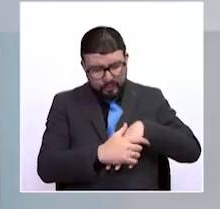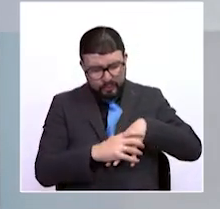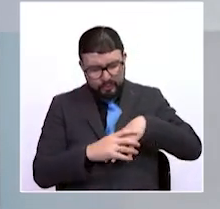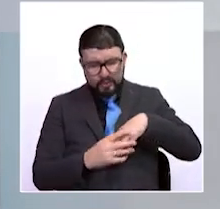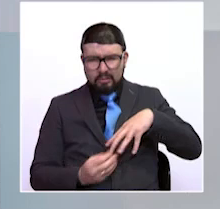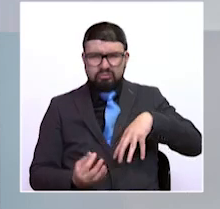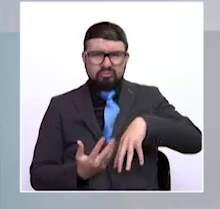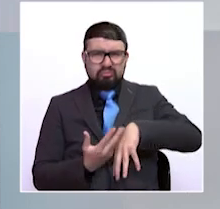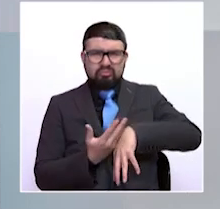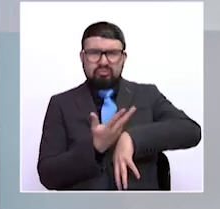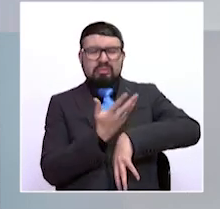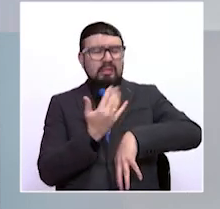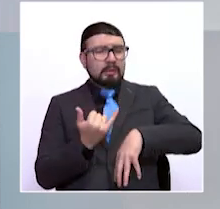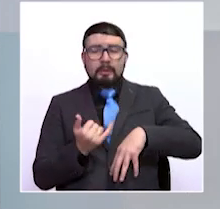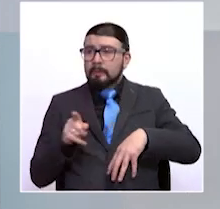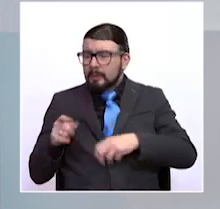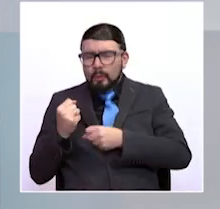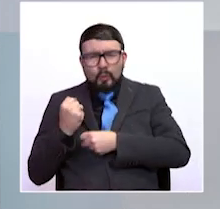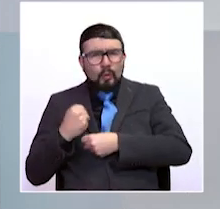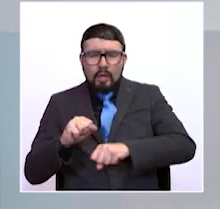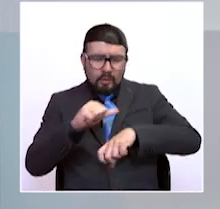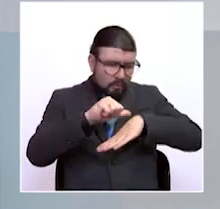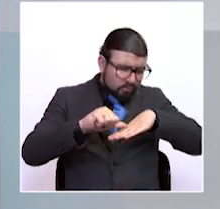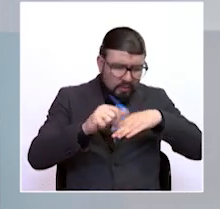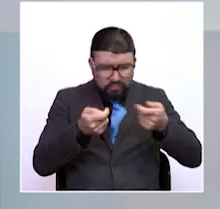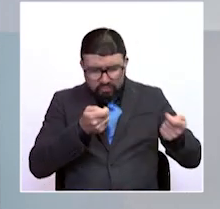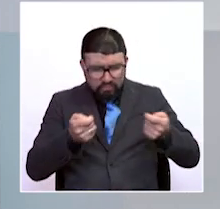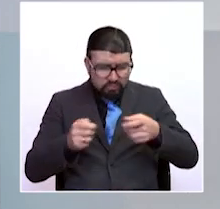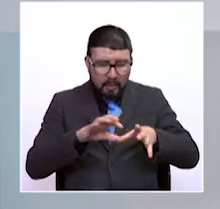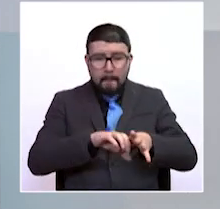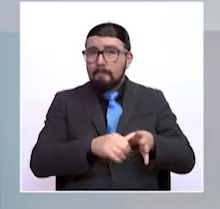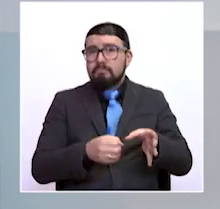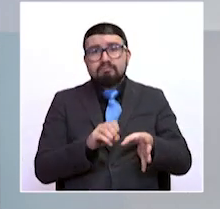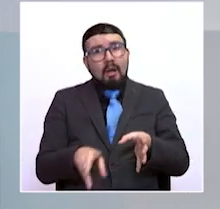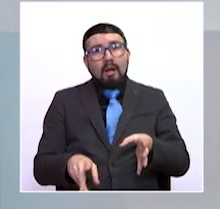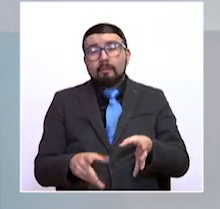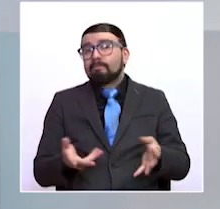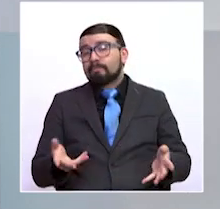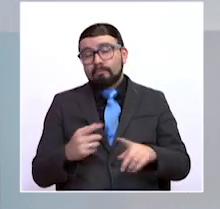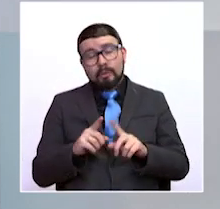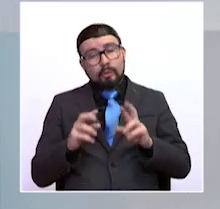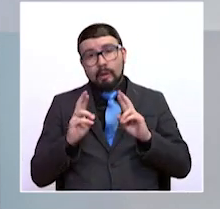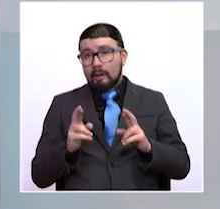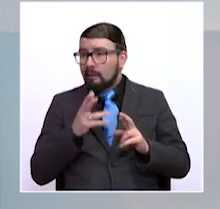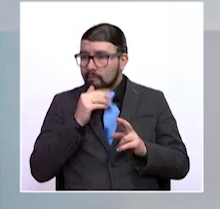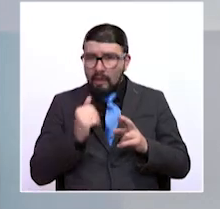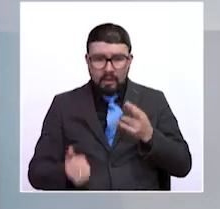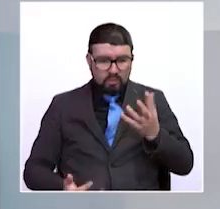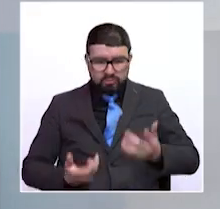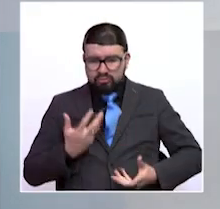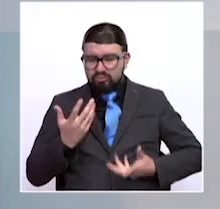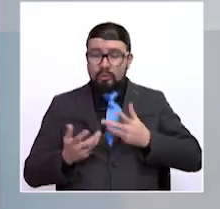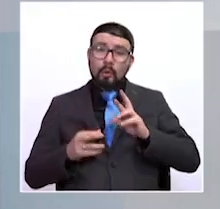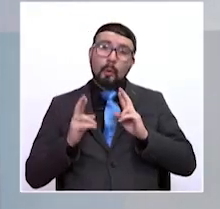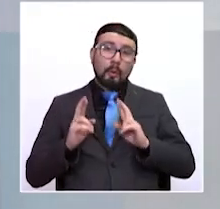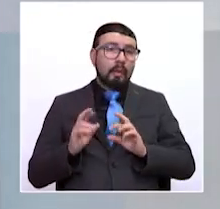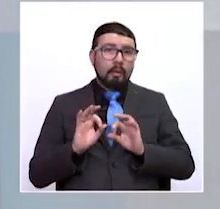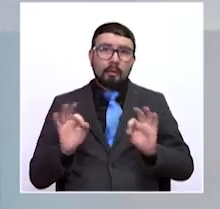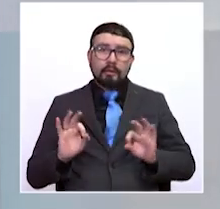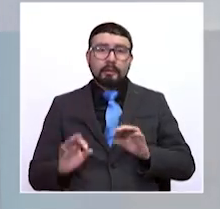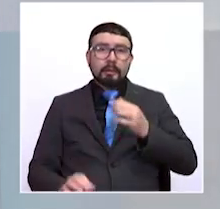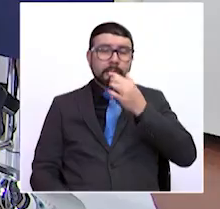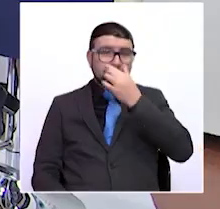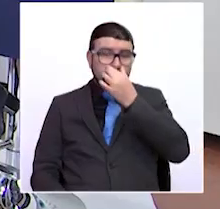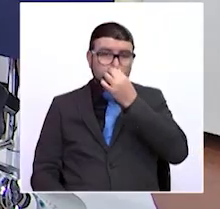el máximo, pero ojalá que no tuviéramos quemados en estas unidades de hospitales.